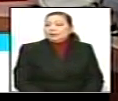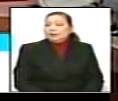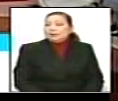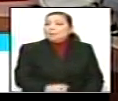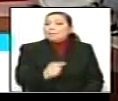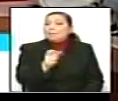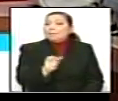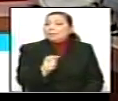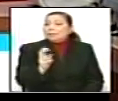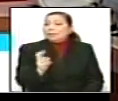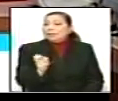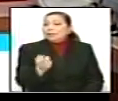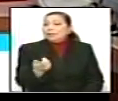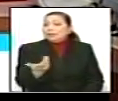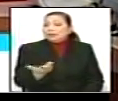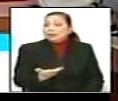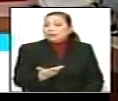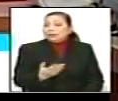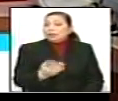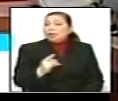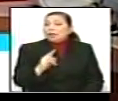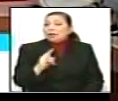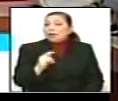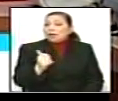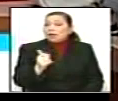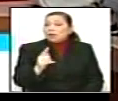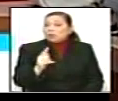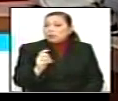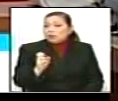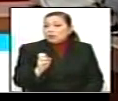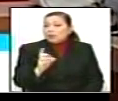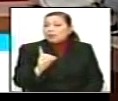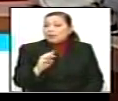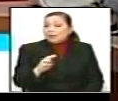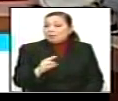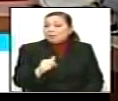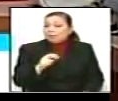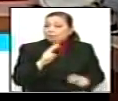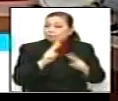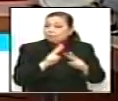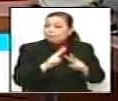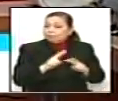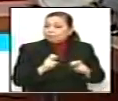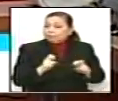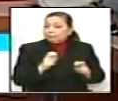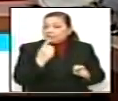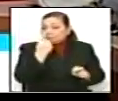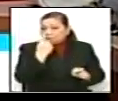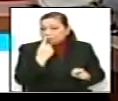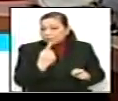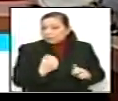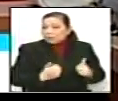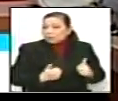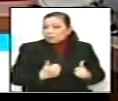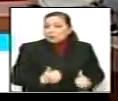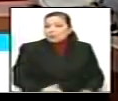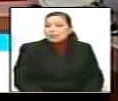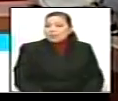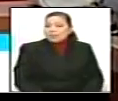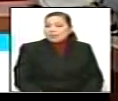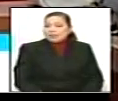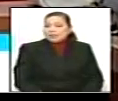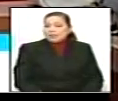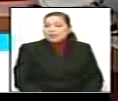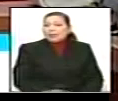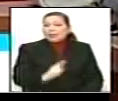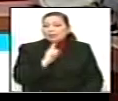de personal para el tema de Autodema, que es un tema que nos ocupa en esta comisión investigadora, los perfiles y cuadros de cargos directivos